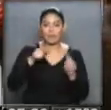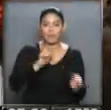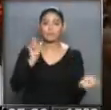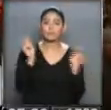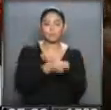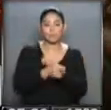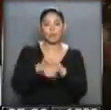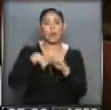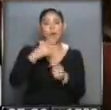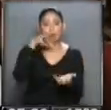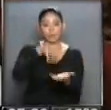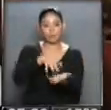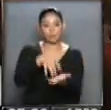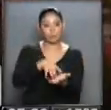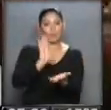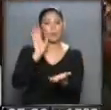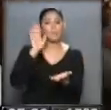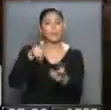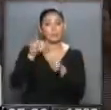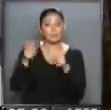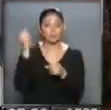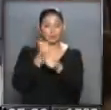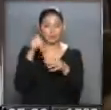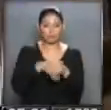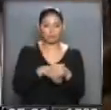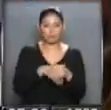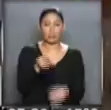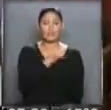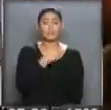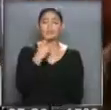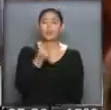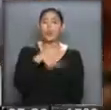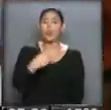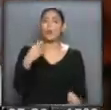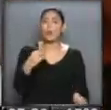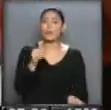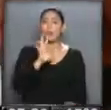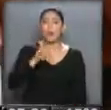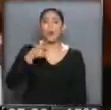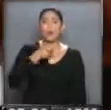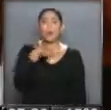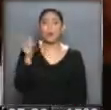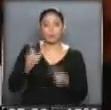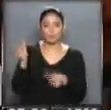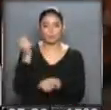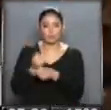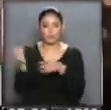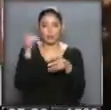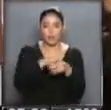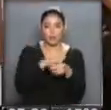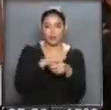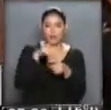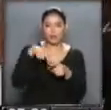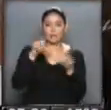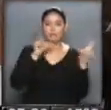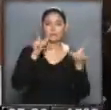abrirá un nuevo organismo pero con mucho menos personal el vocero no dijo cuando ni detalló con cuántos empleados de los despidos de la